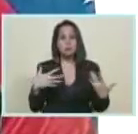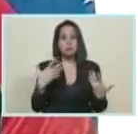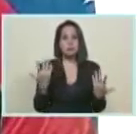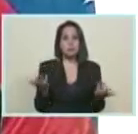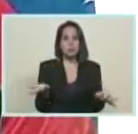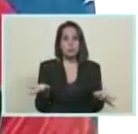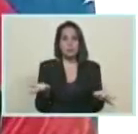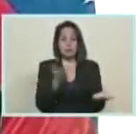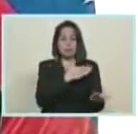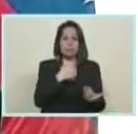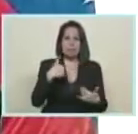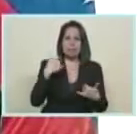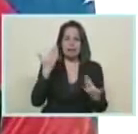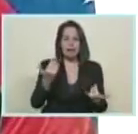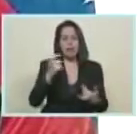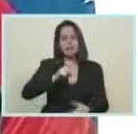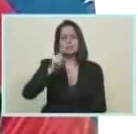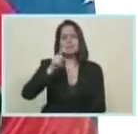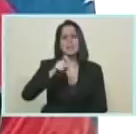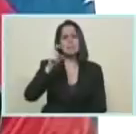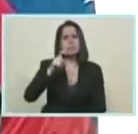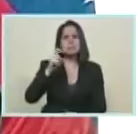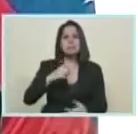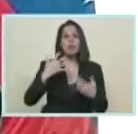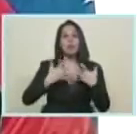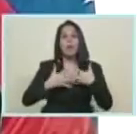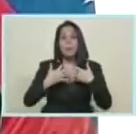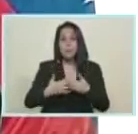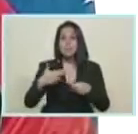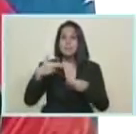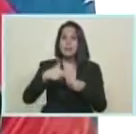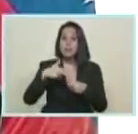y quiere y necesita una PDVSA